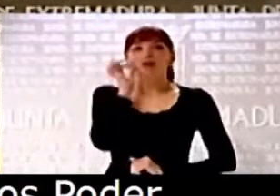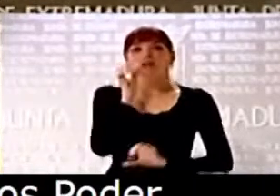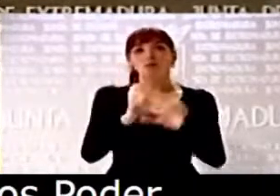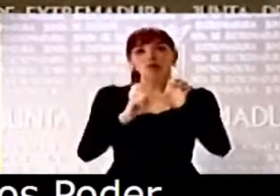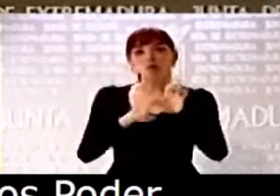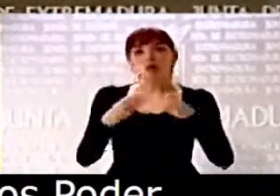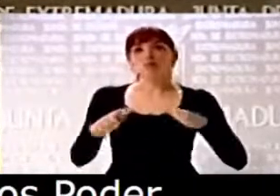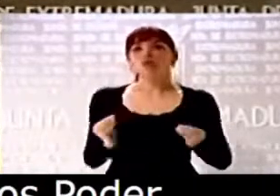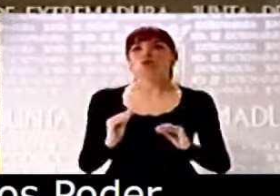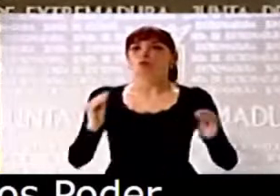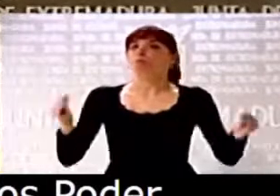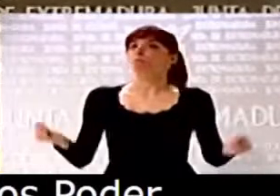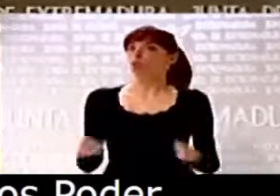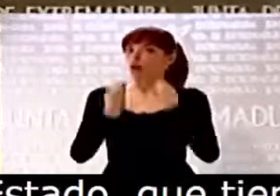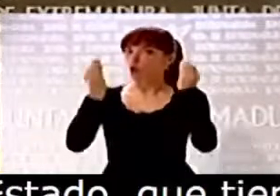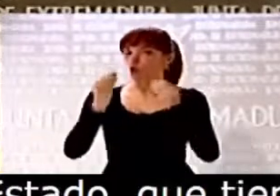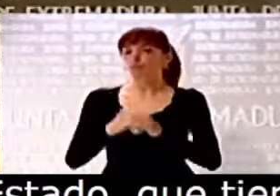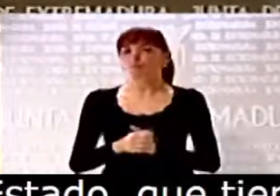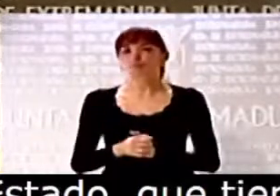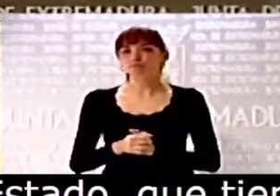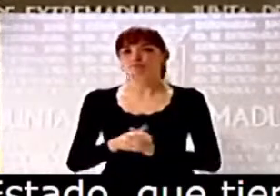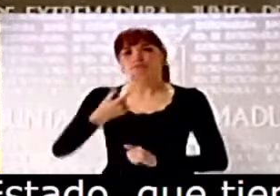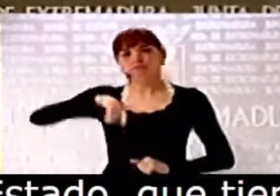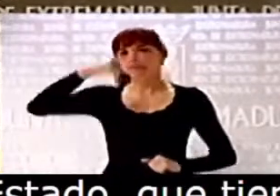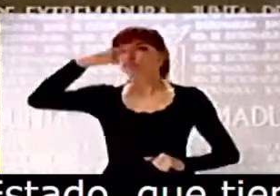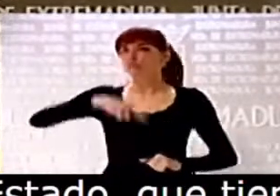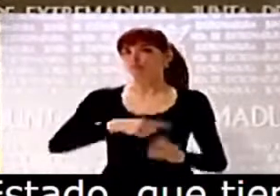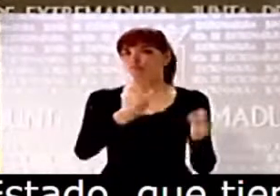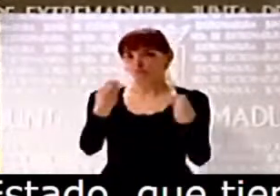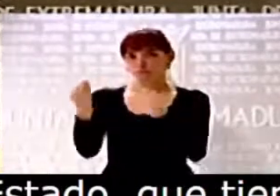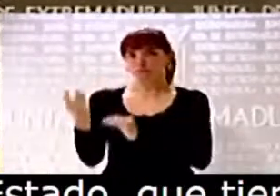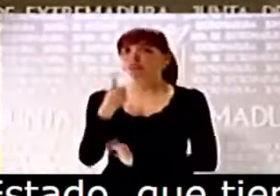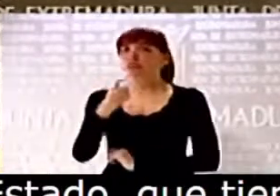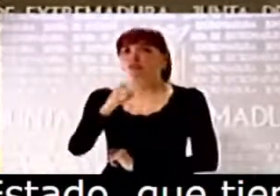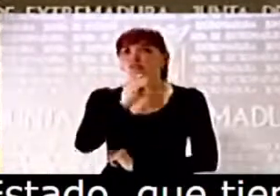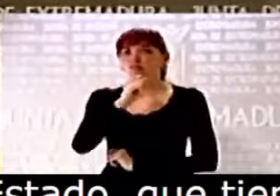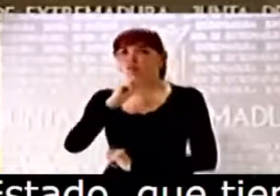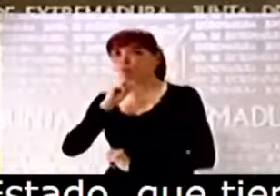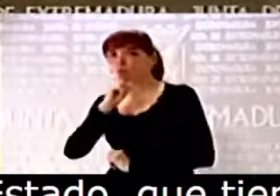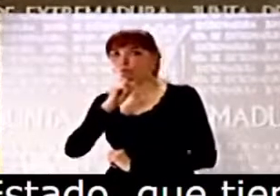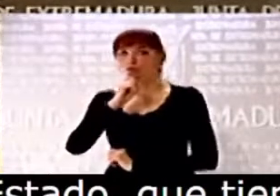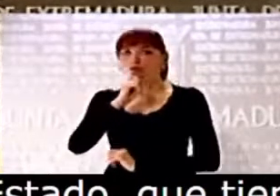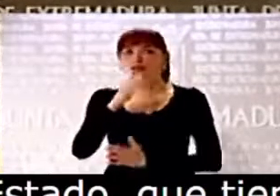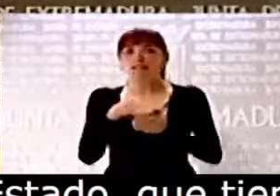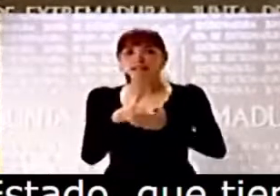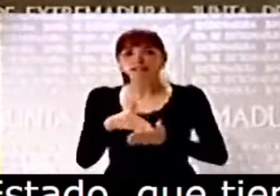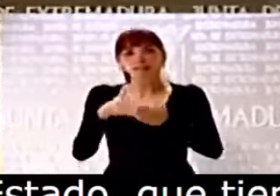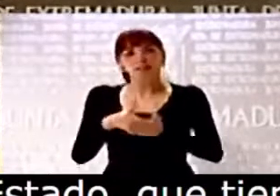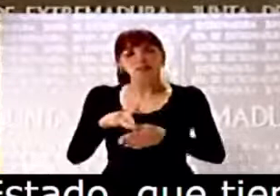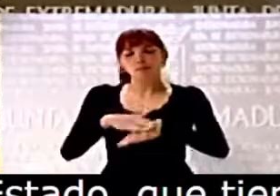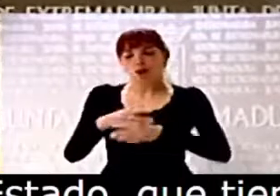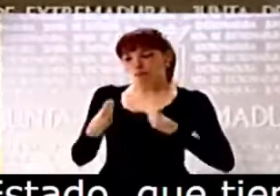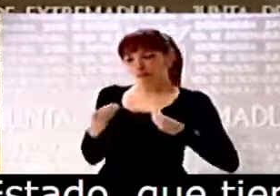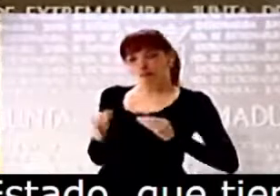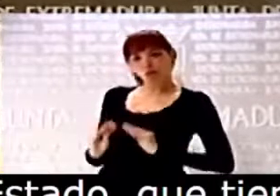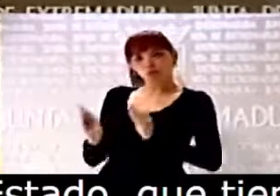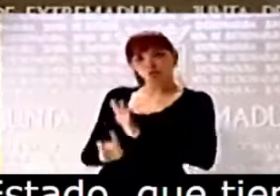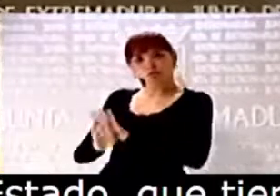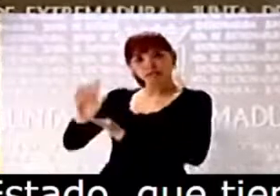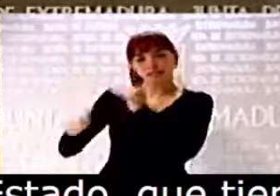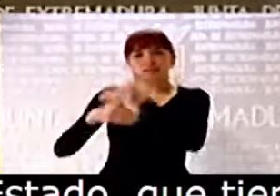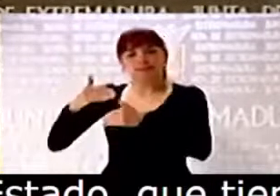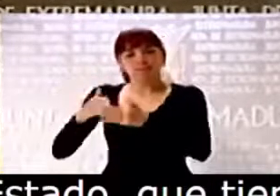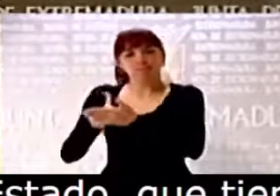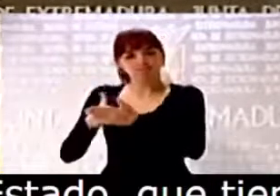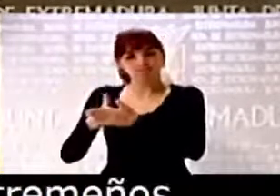extremeños. Sabemos que son muchas las dificultades que encuentran para desarrollar sus proyectos de vida, que muchas veces tienen